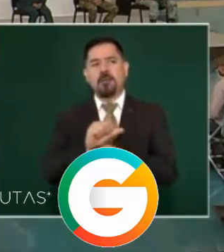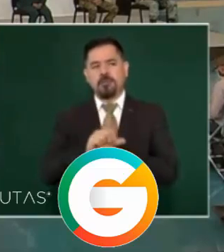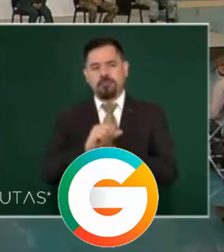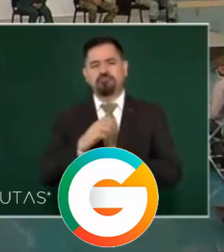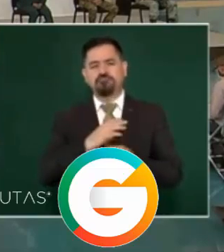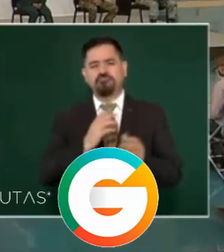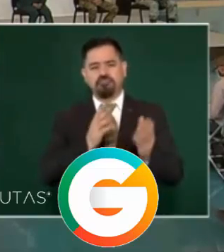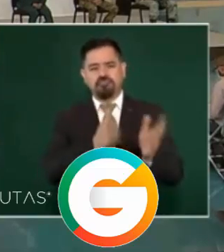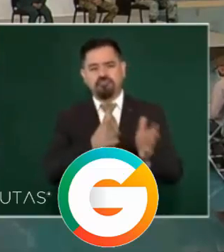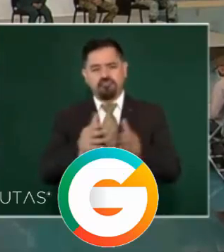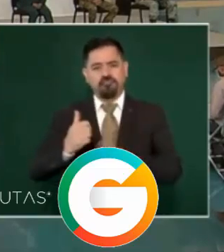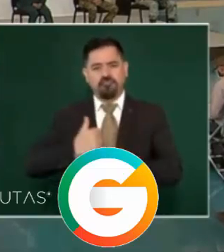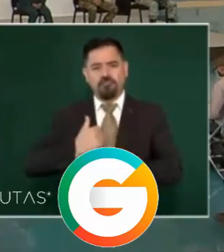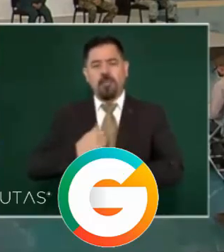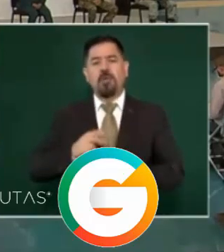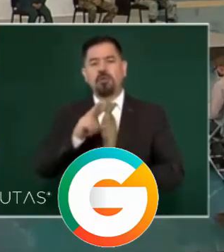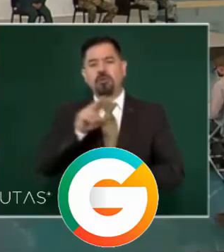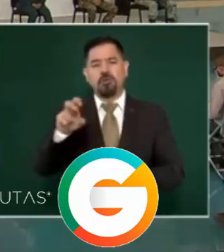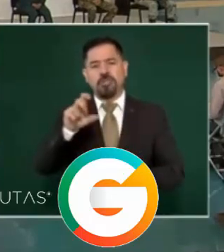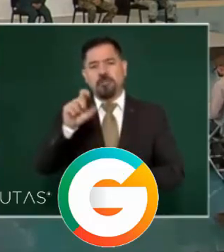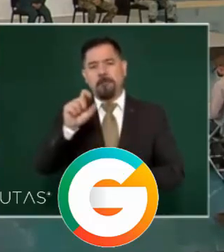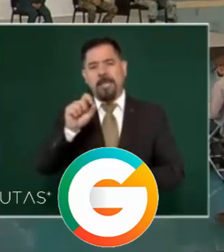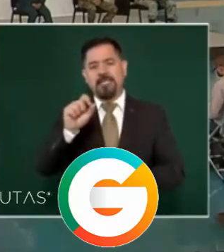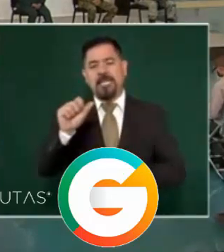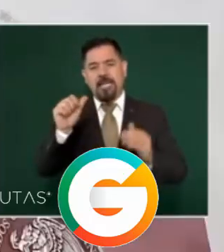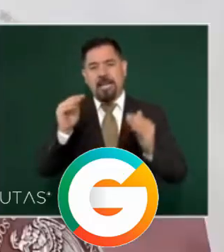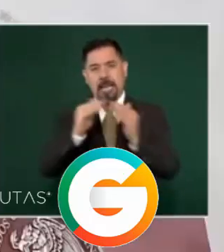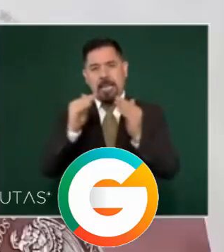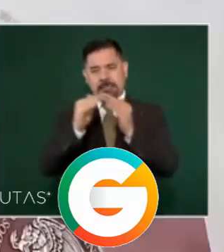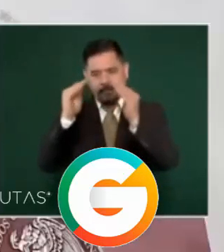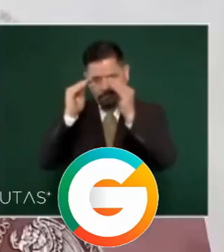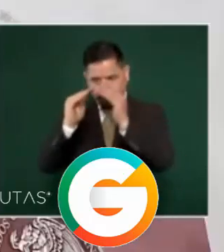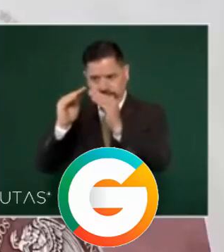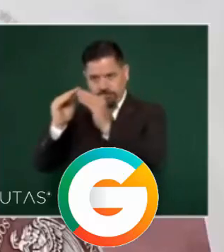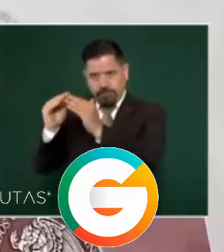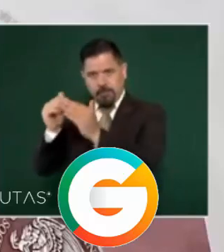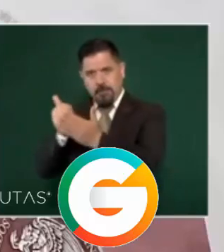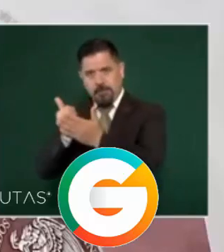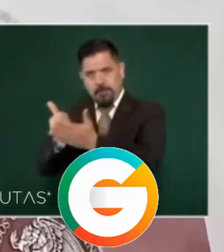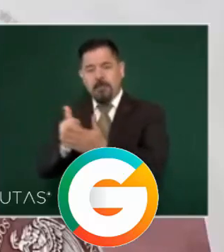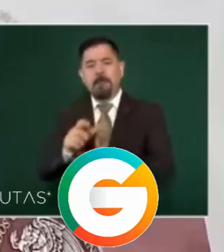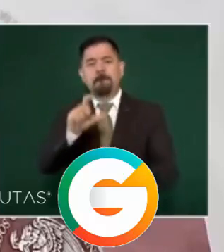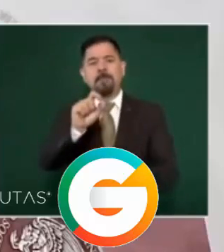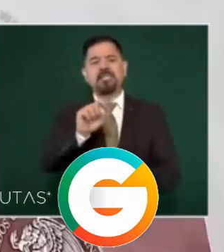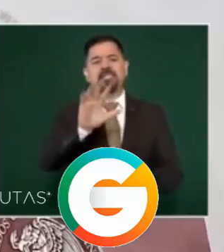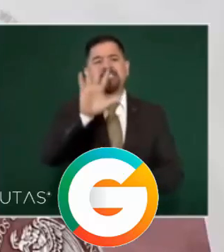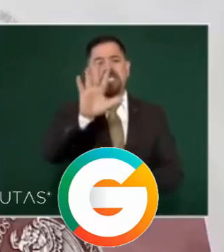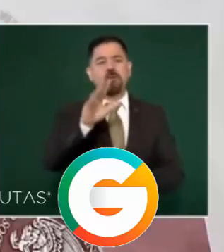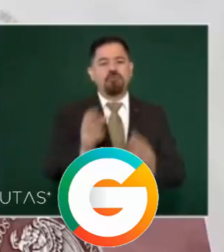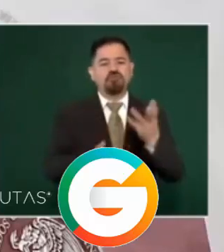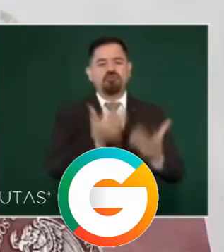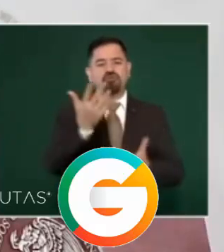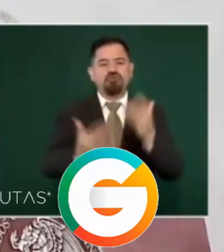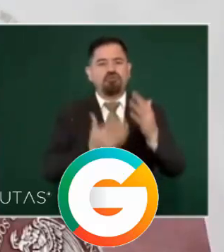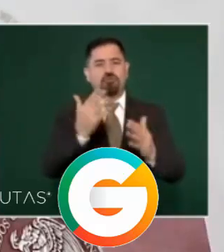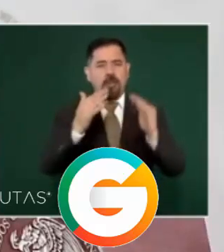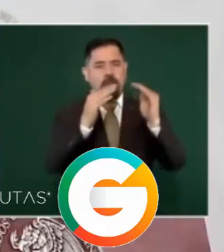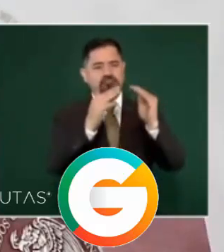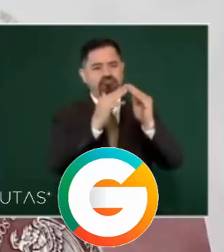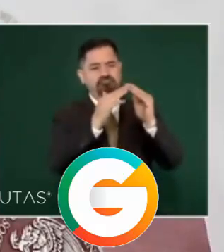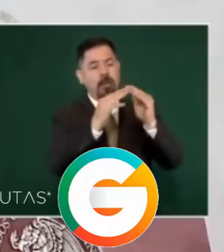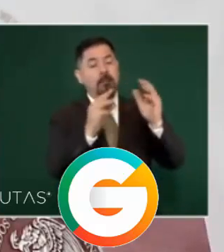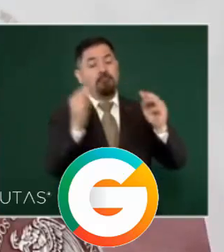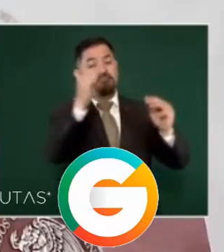220 sistemas invernales en los que se ha atendido a la población, 25 incendios entre forestales y urbanos,